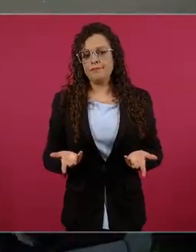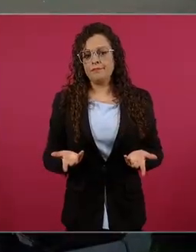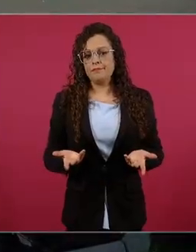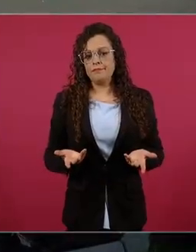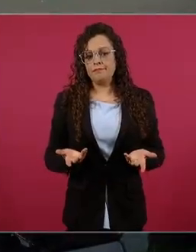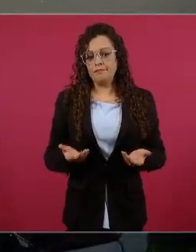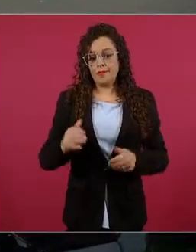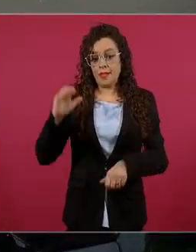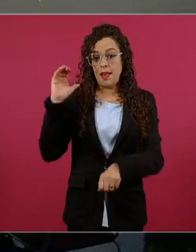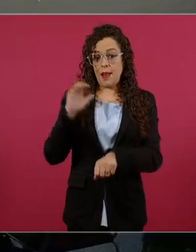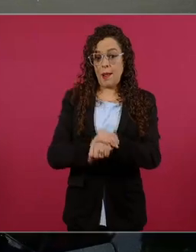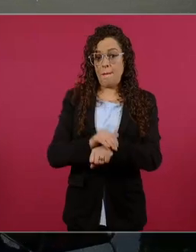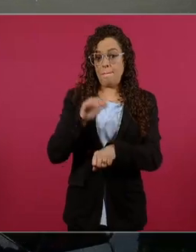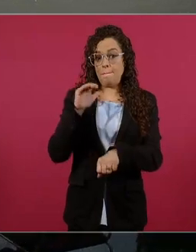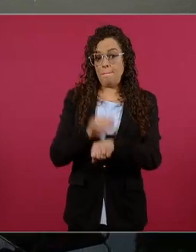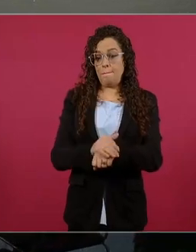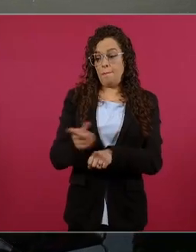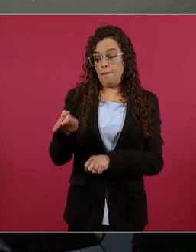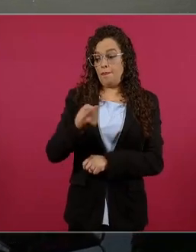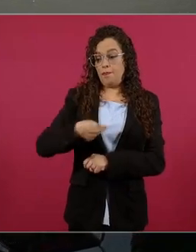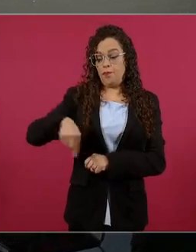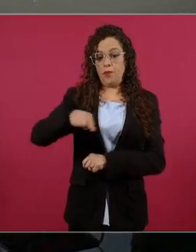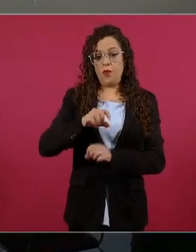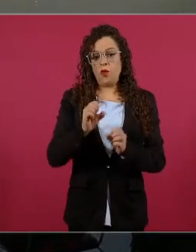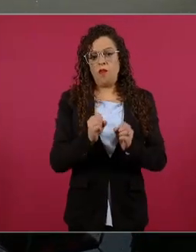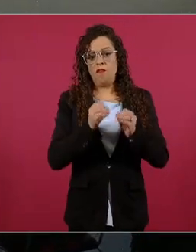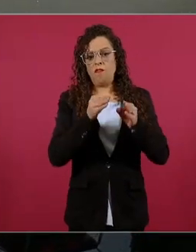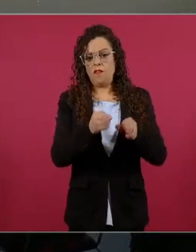Sus amigos de los despachos